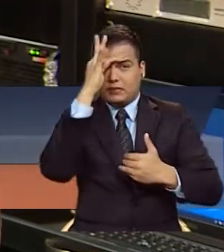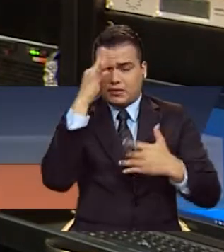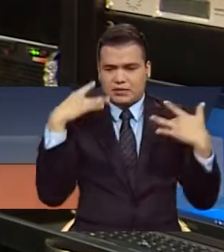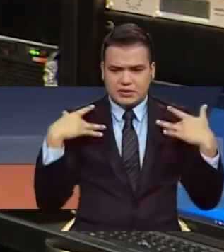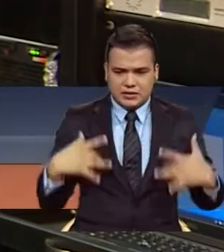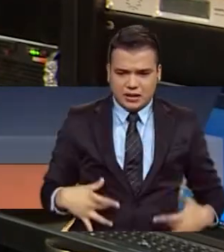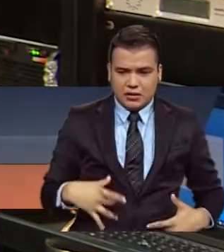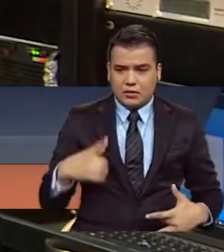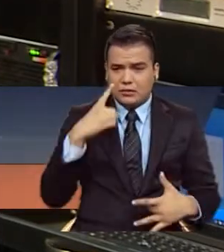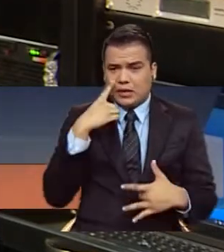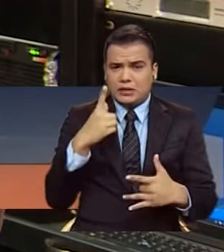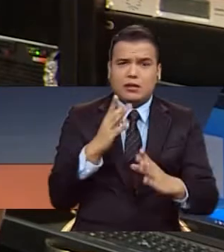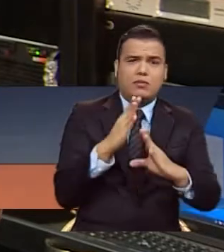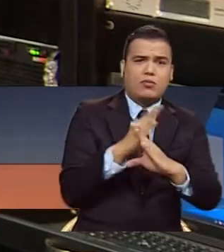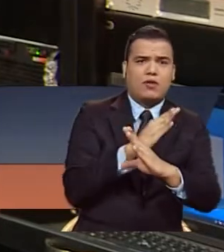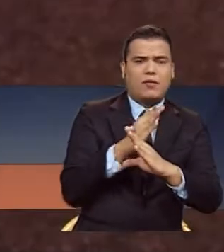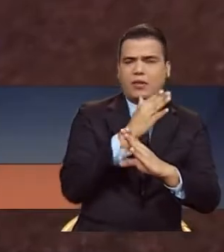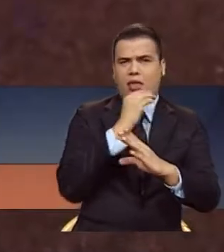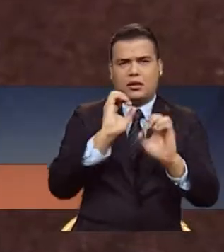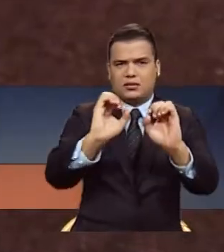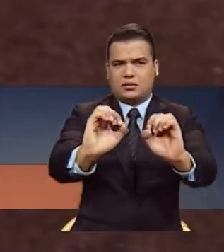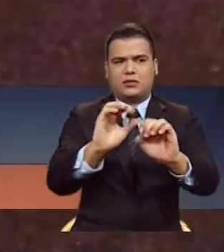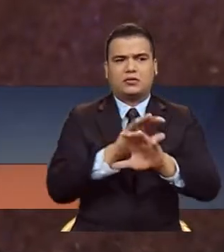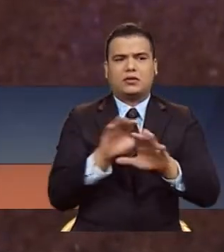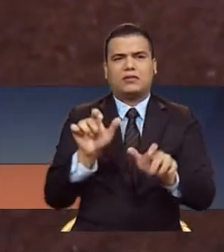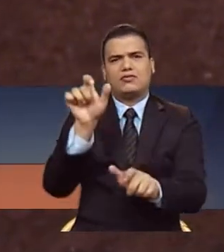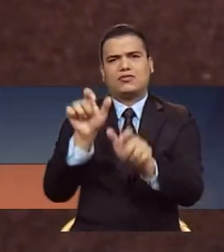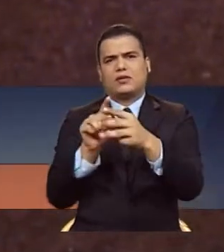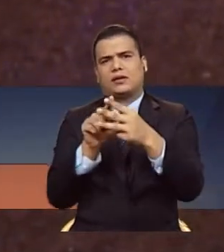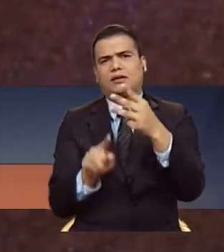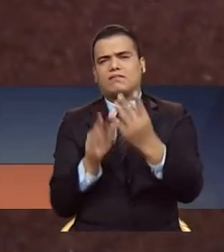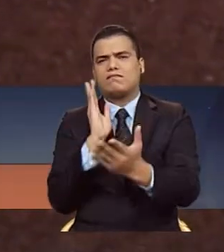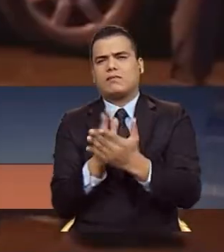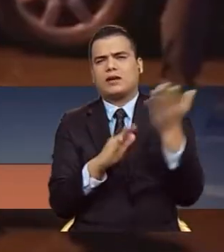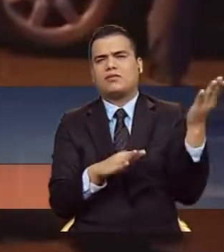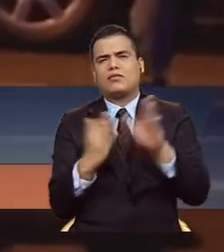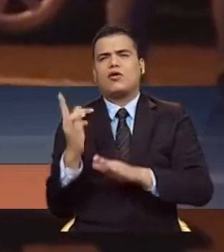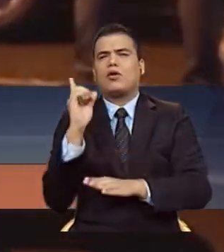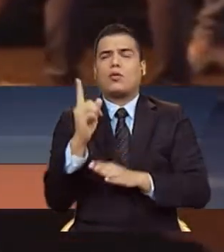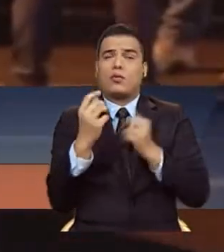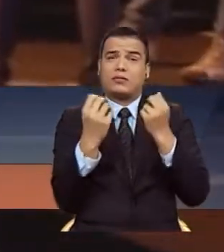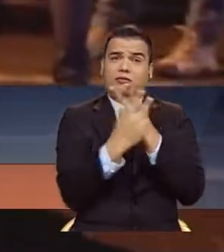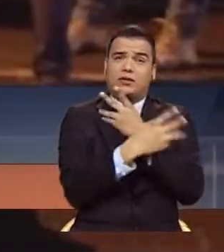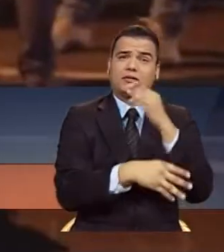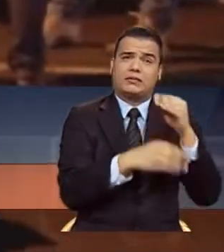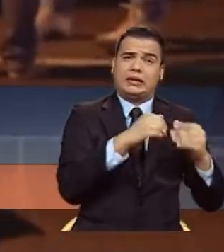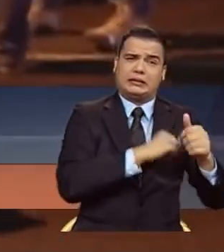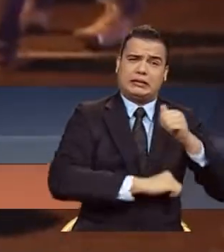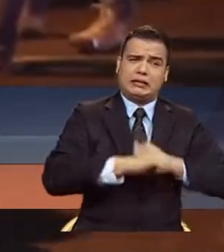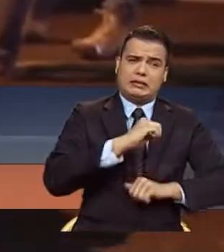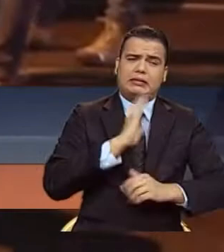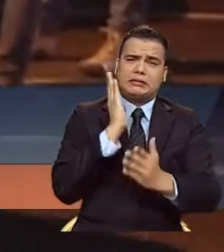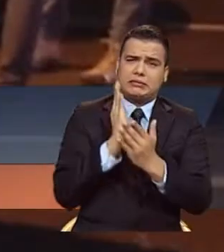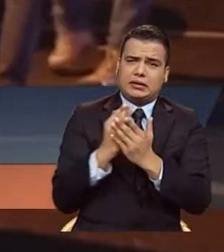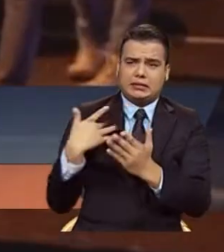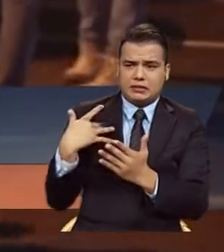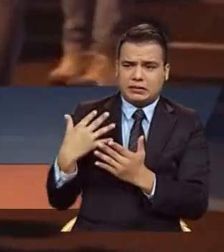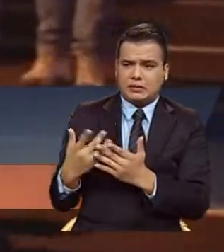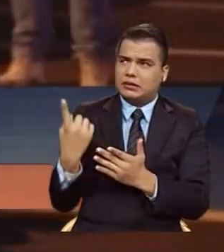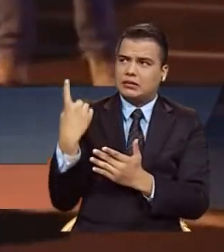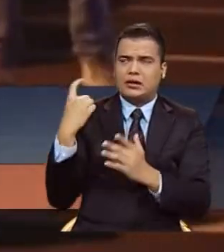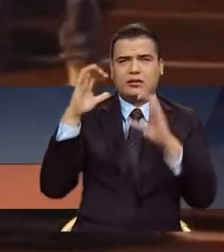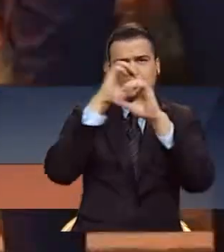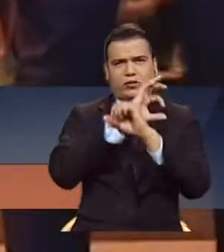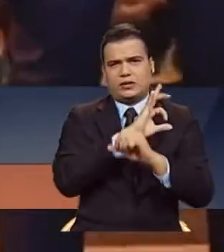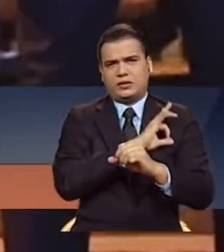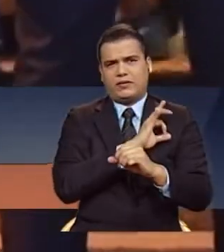sin contratiempo. Tres personas muertas de forma violenta y varios heridos es el balance durante la noche del